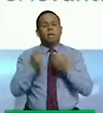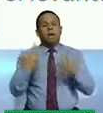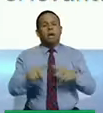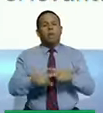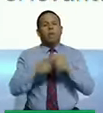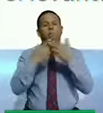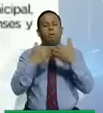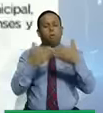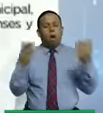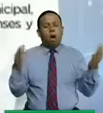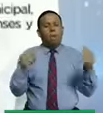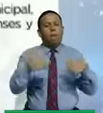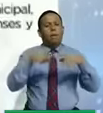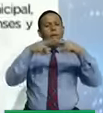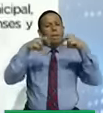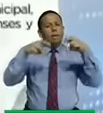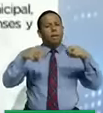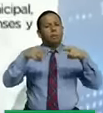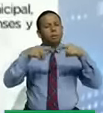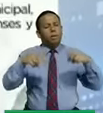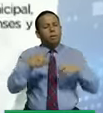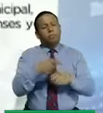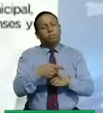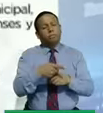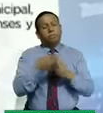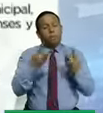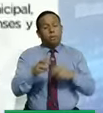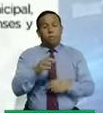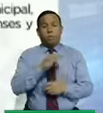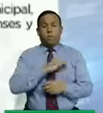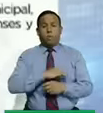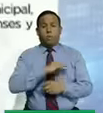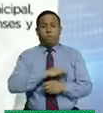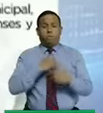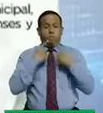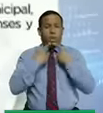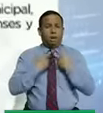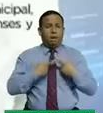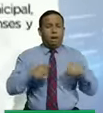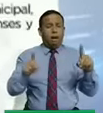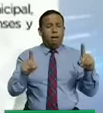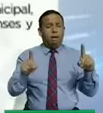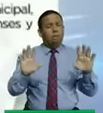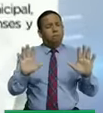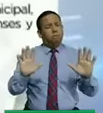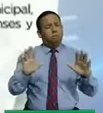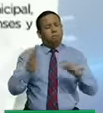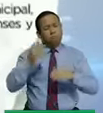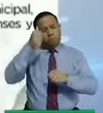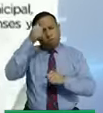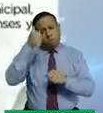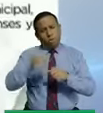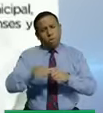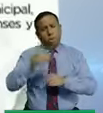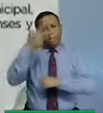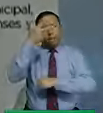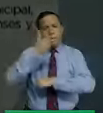investigación del caso. En tanto, el municipio declaró 3 días de luto y rechazó el hecho.